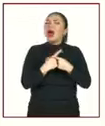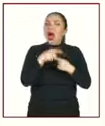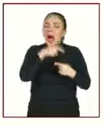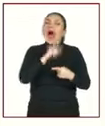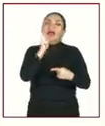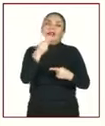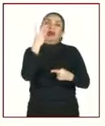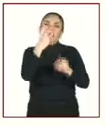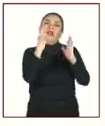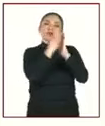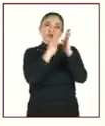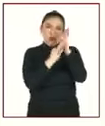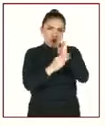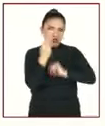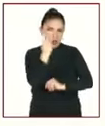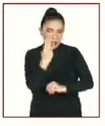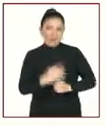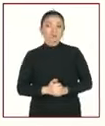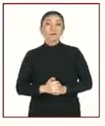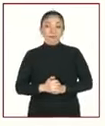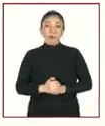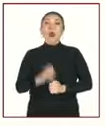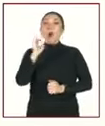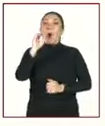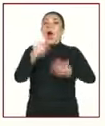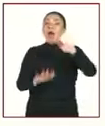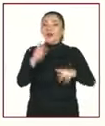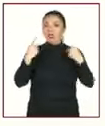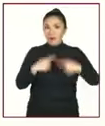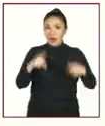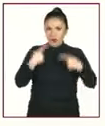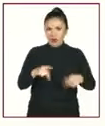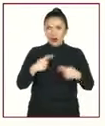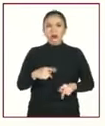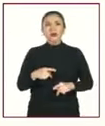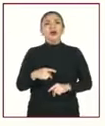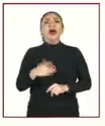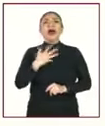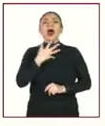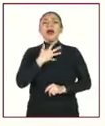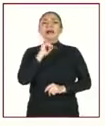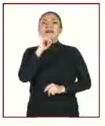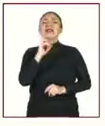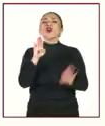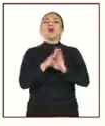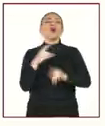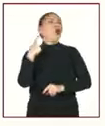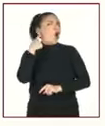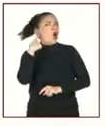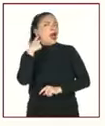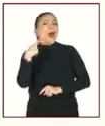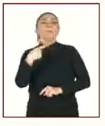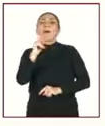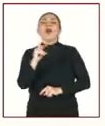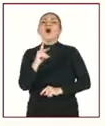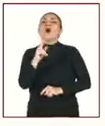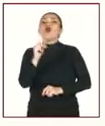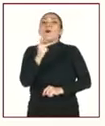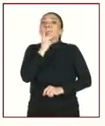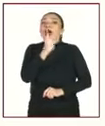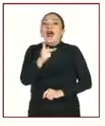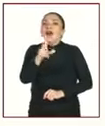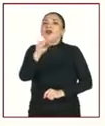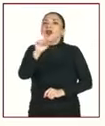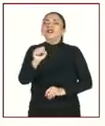3 puntos. Hay personas que en algunos casos emiten solo sonidos. Eso lo podemos valorar con 2